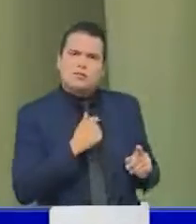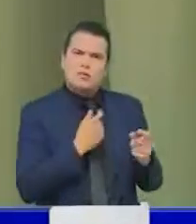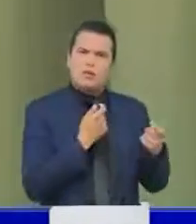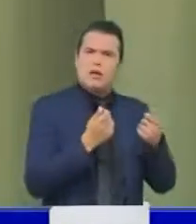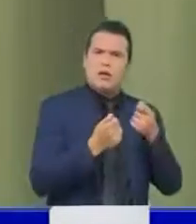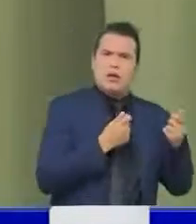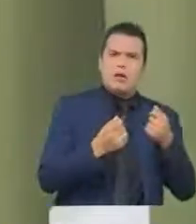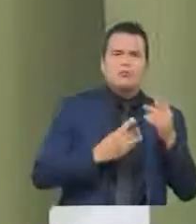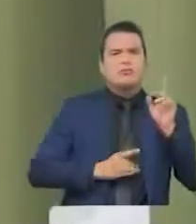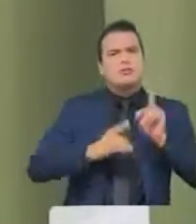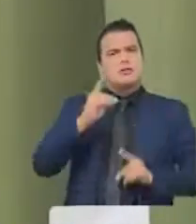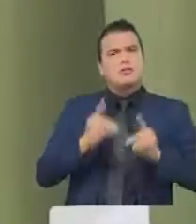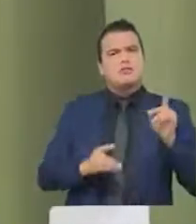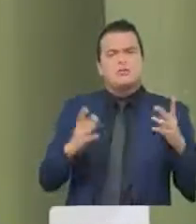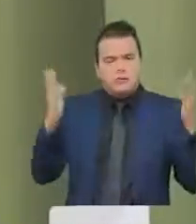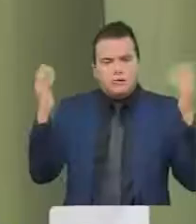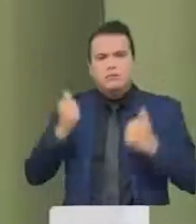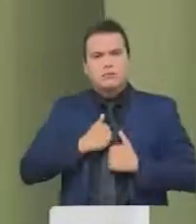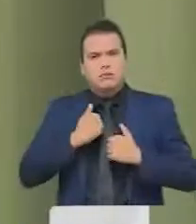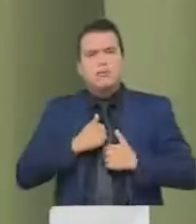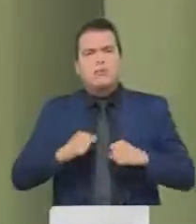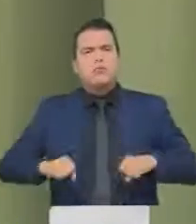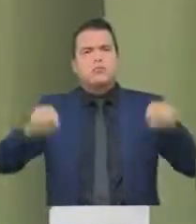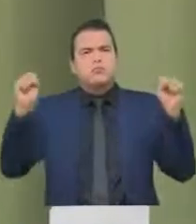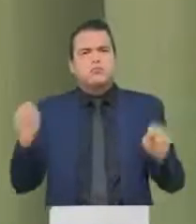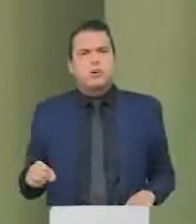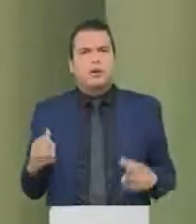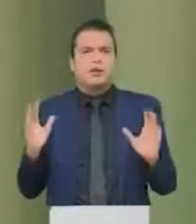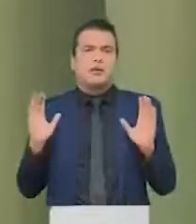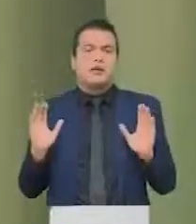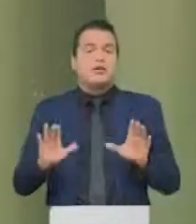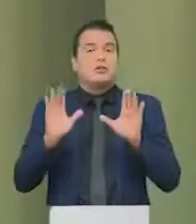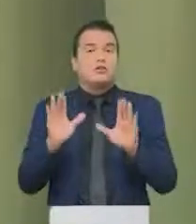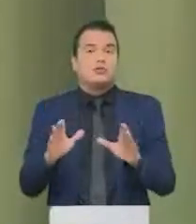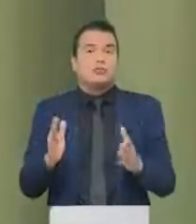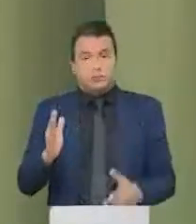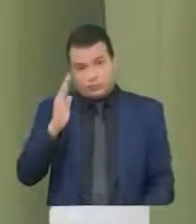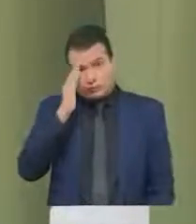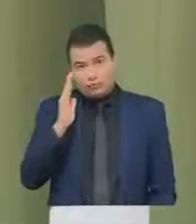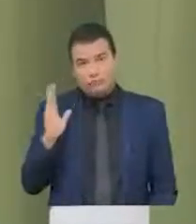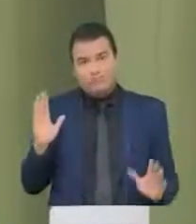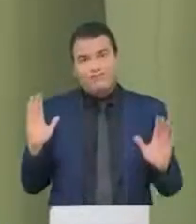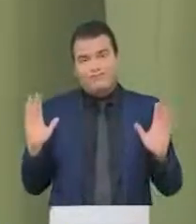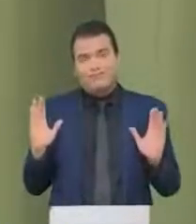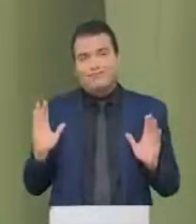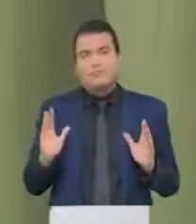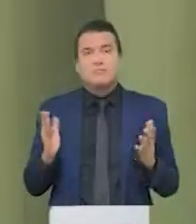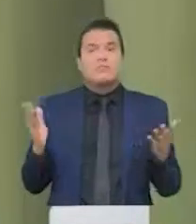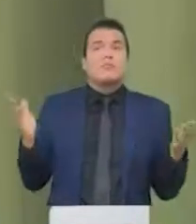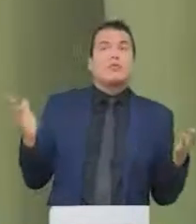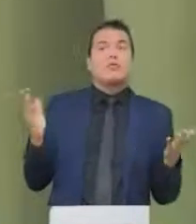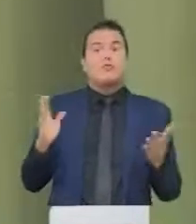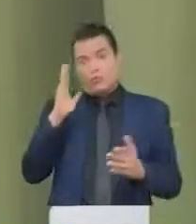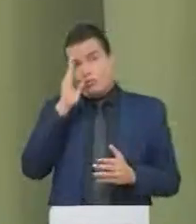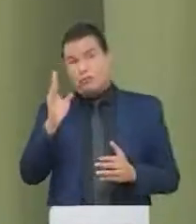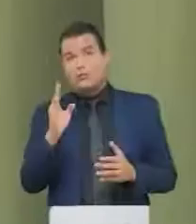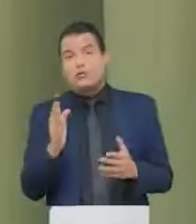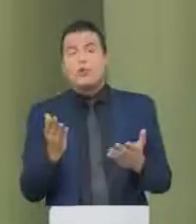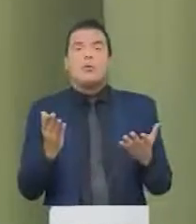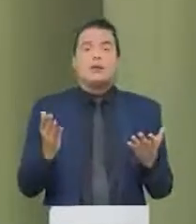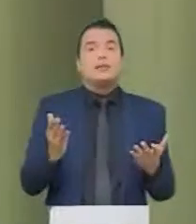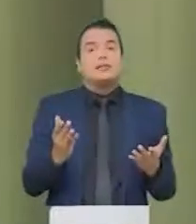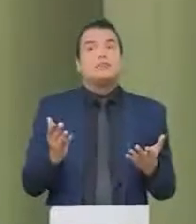económicas sean partícipes de estas decisiones políticas económicas sociales que puedan decidir por su futuro pero para